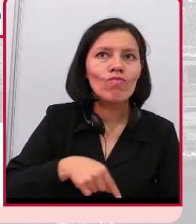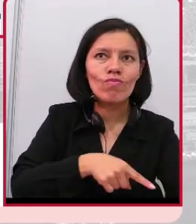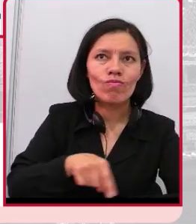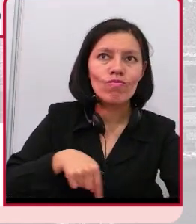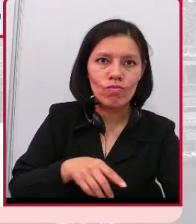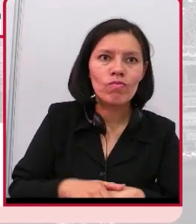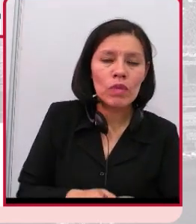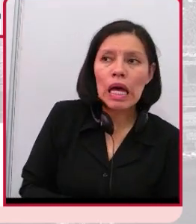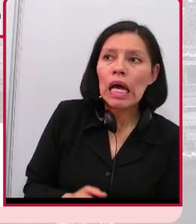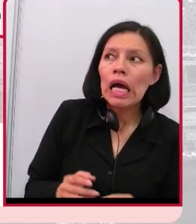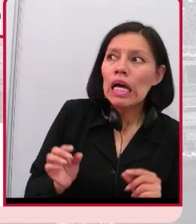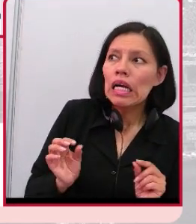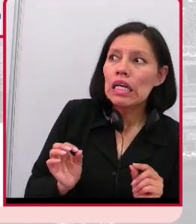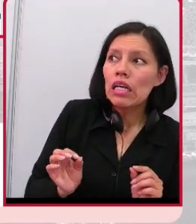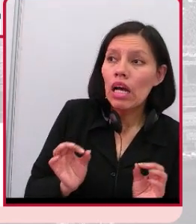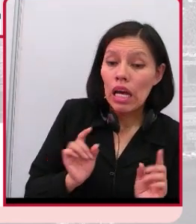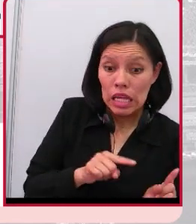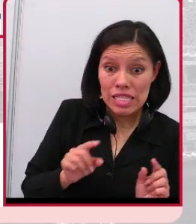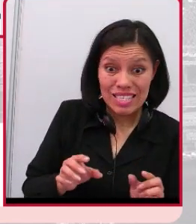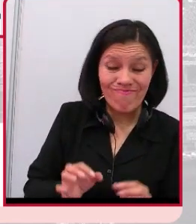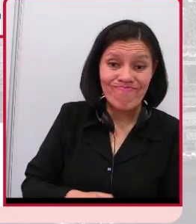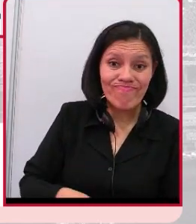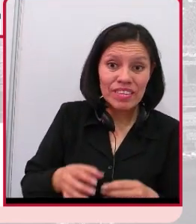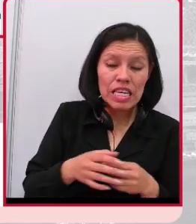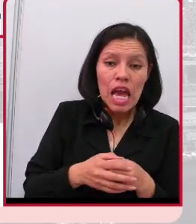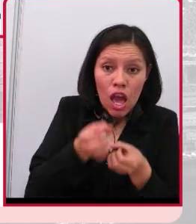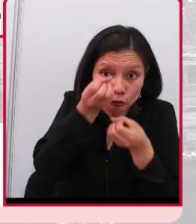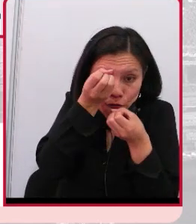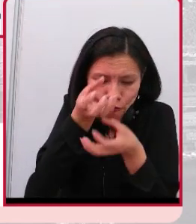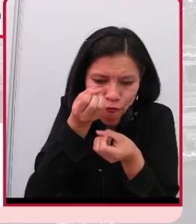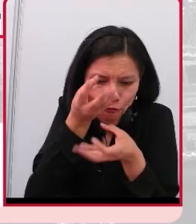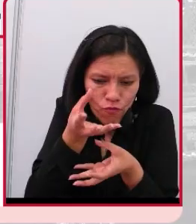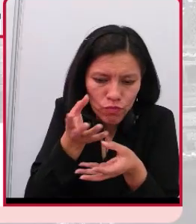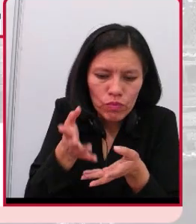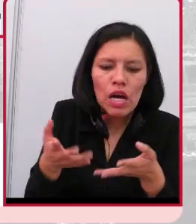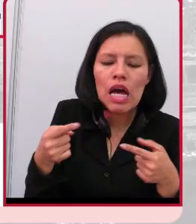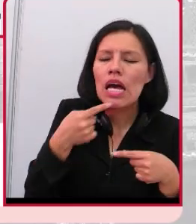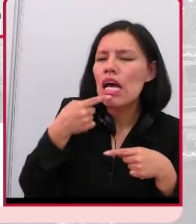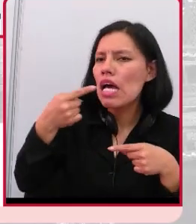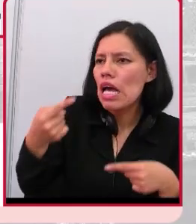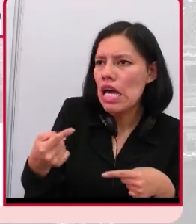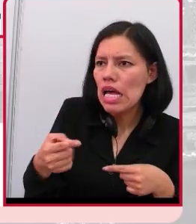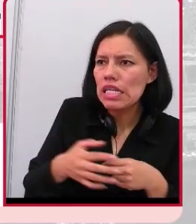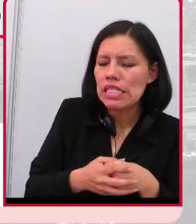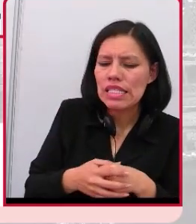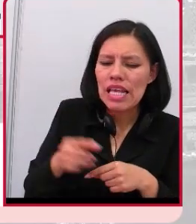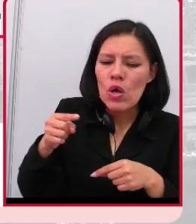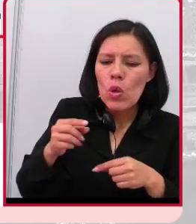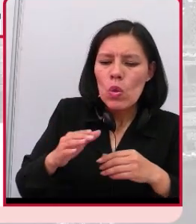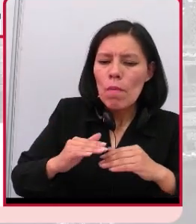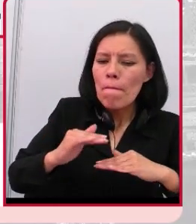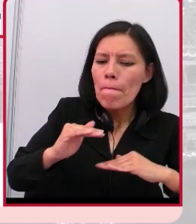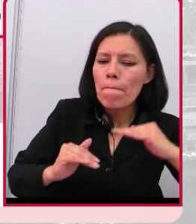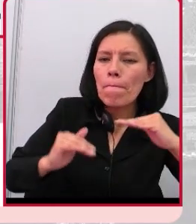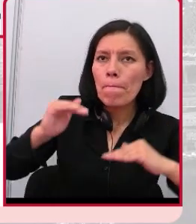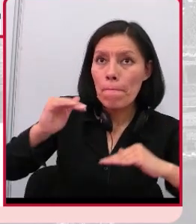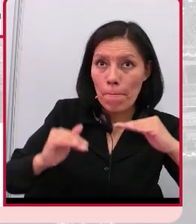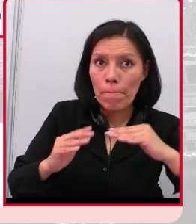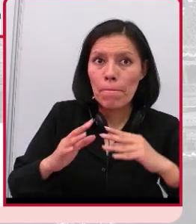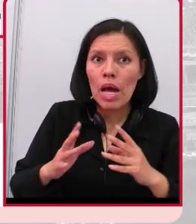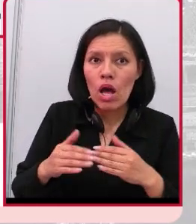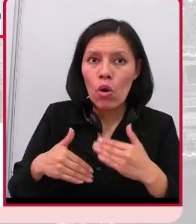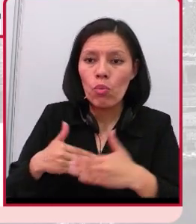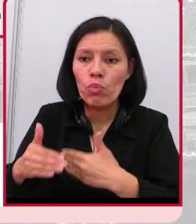Muy importante. Al contrario, cuando lo prendo... Esta información es el balance de producción diario. Un balance de producción diario que se